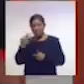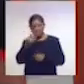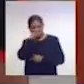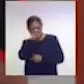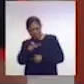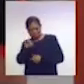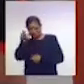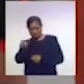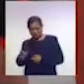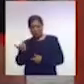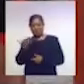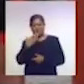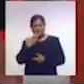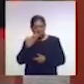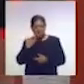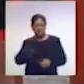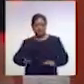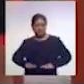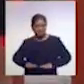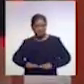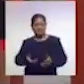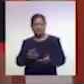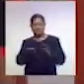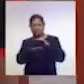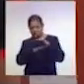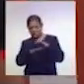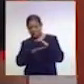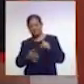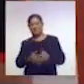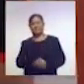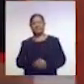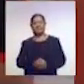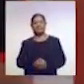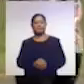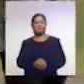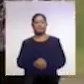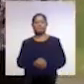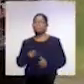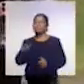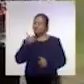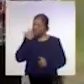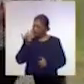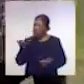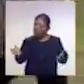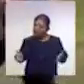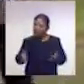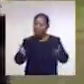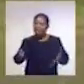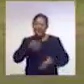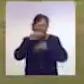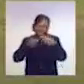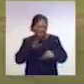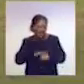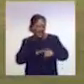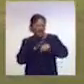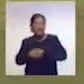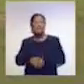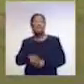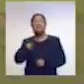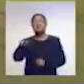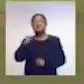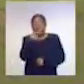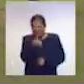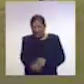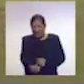las bases, ¿no? de hacer este deporte y pues nada más es cuestión de que se animen. Y la importancia de involucrarse a temprana edad en